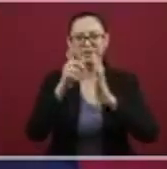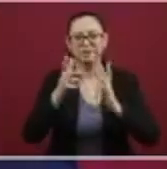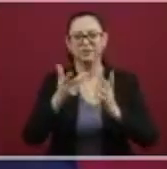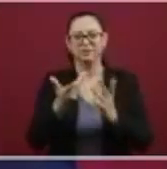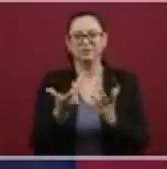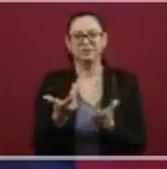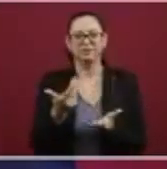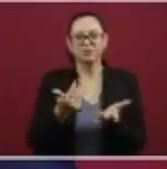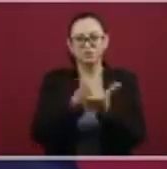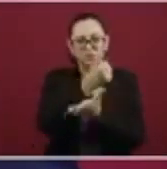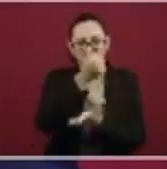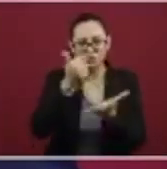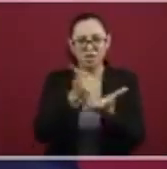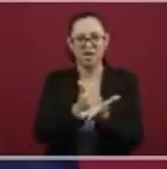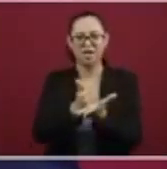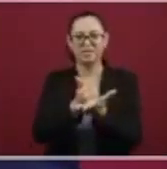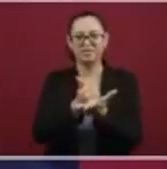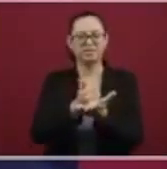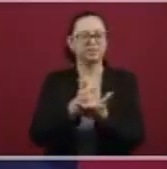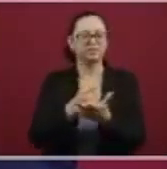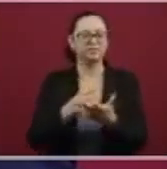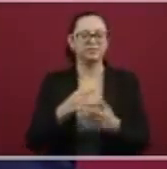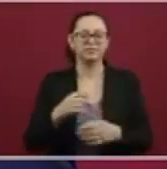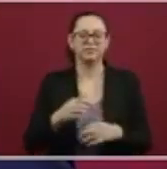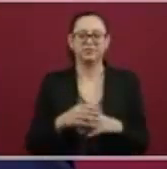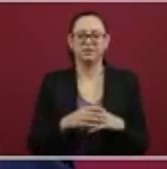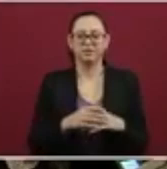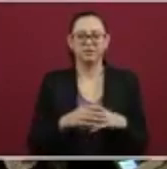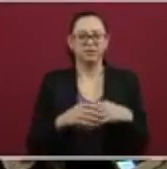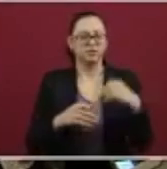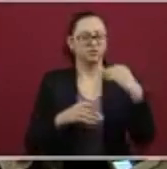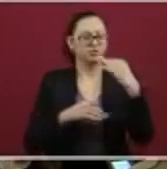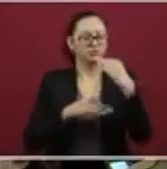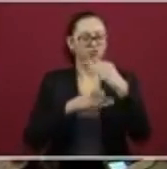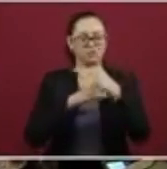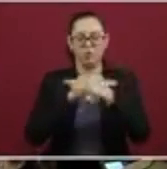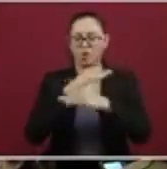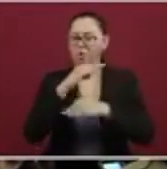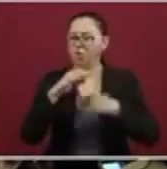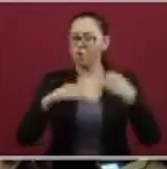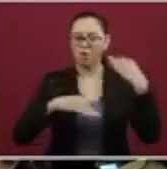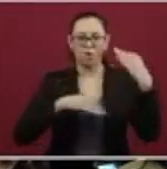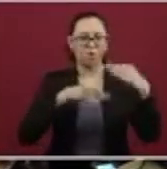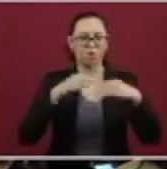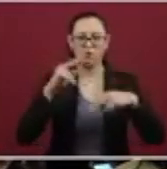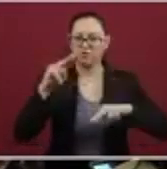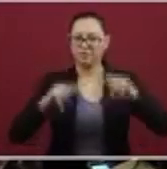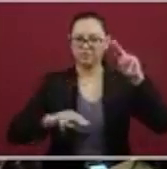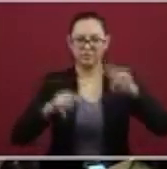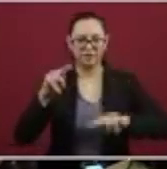en las ciudades, de todas las clases sociales,